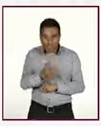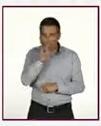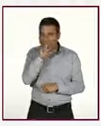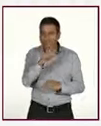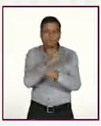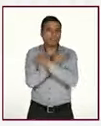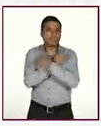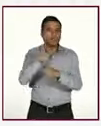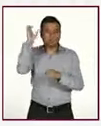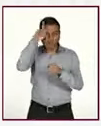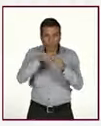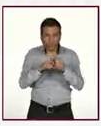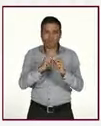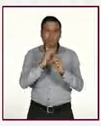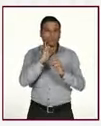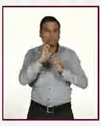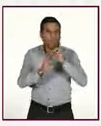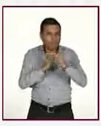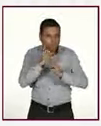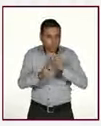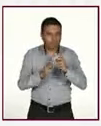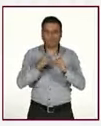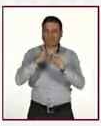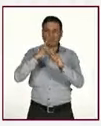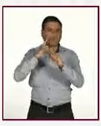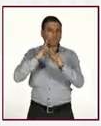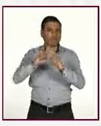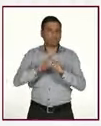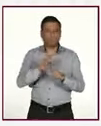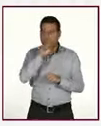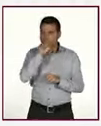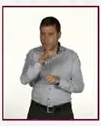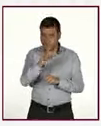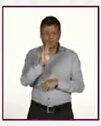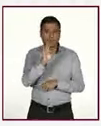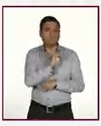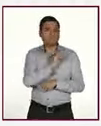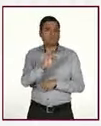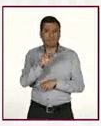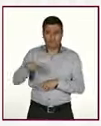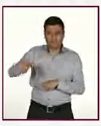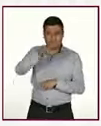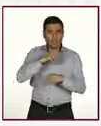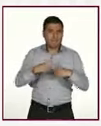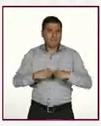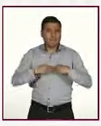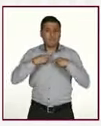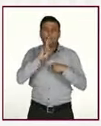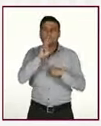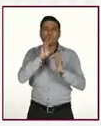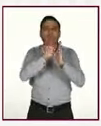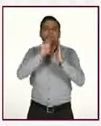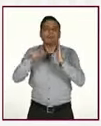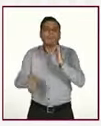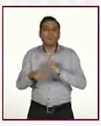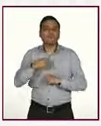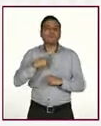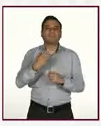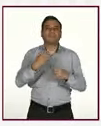en cultura, en deporte. Facilitan sus transiciones en el curso de vida. Si tú desde joven tienes...